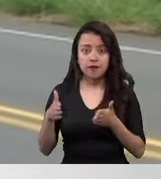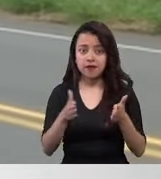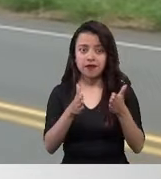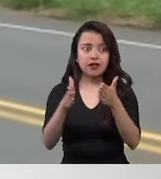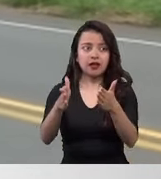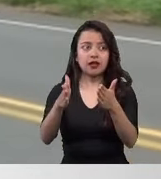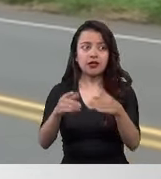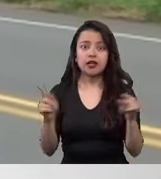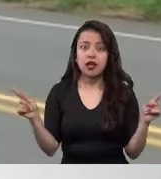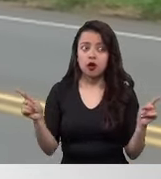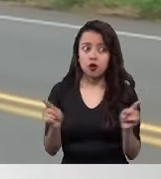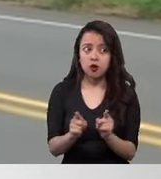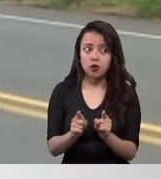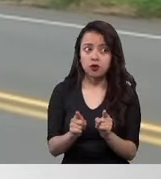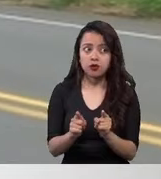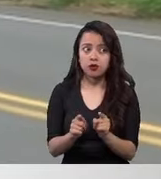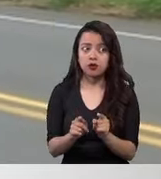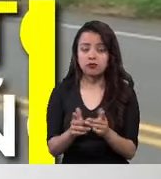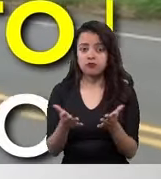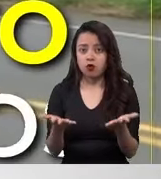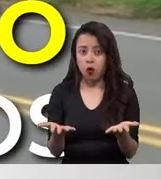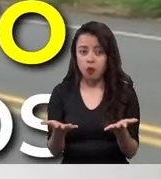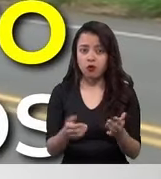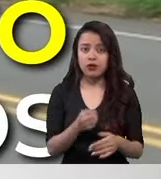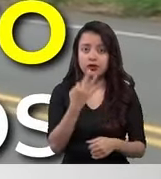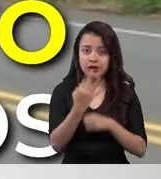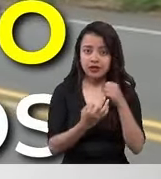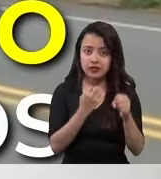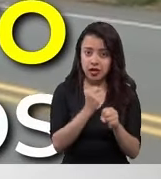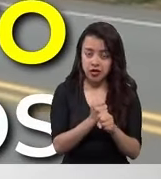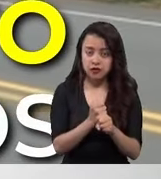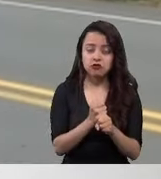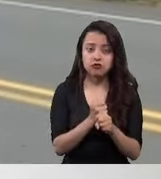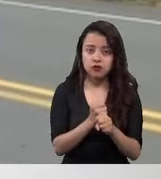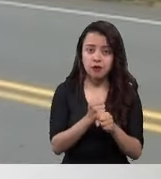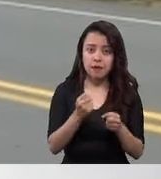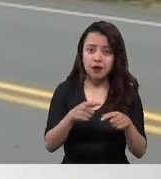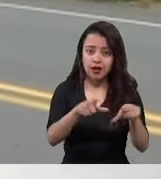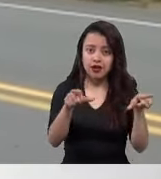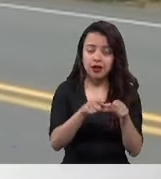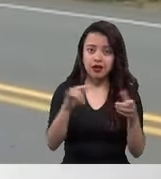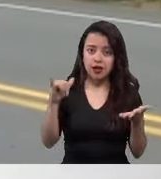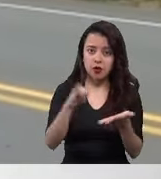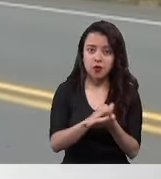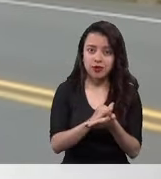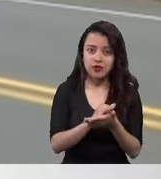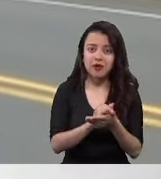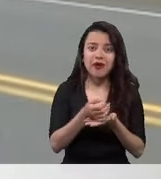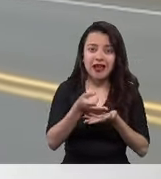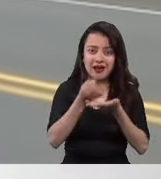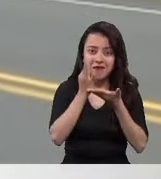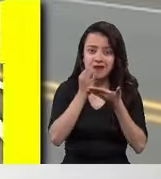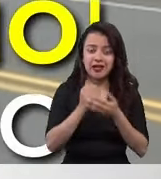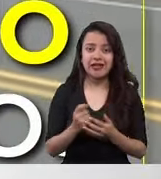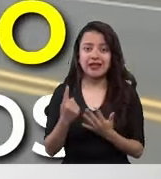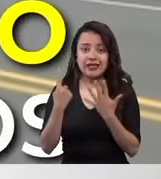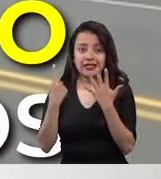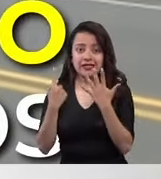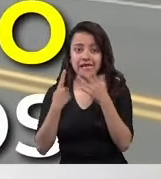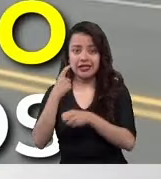y largo plazo. Corto, de 3 años para la entrega del aeropuerto El Café, 6 años para